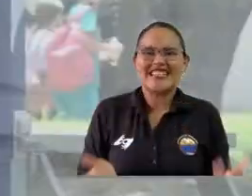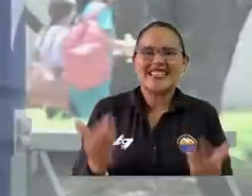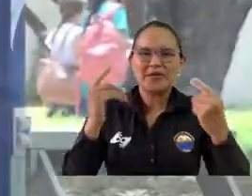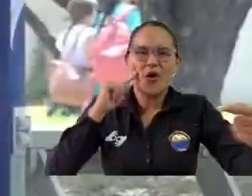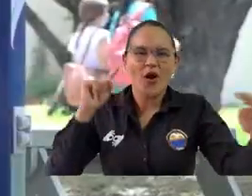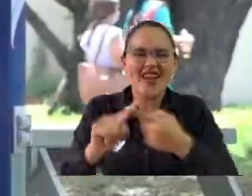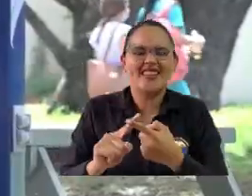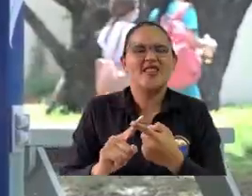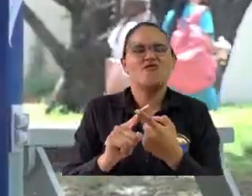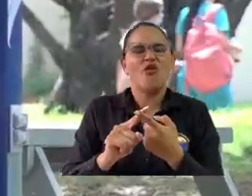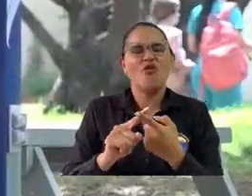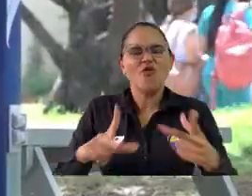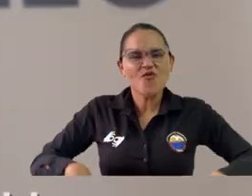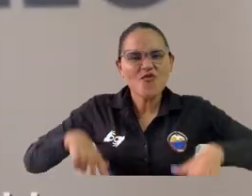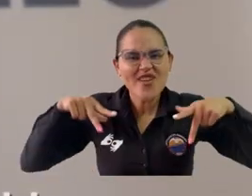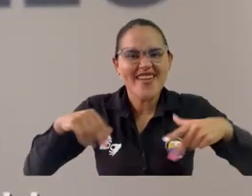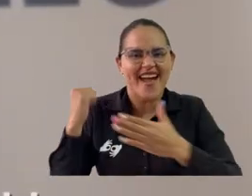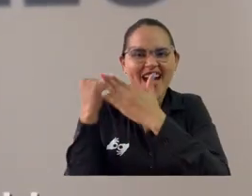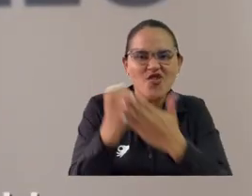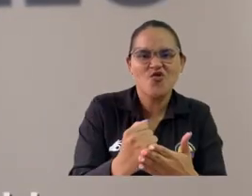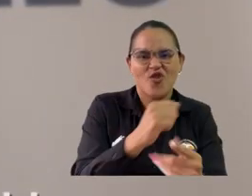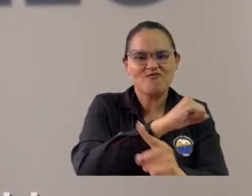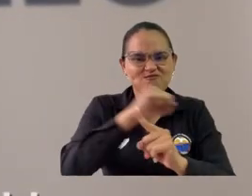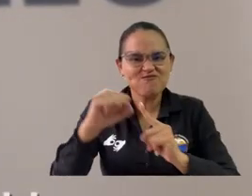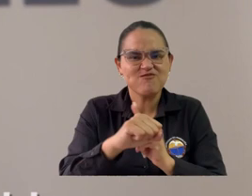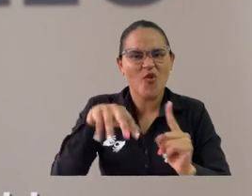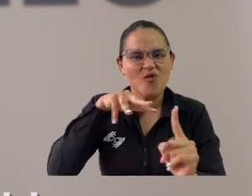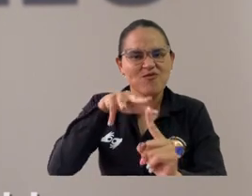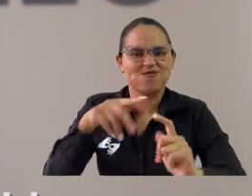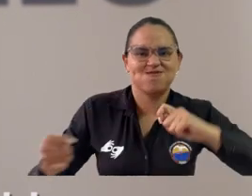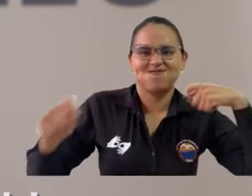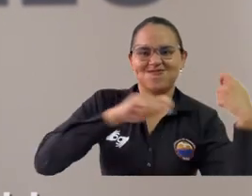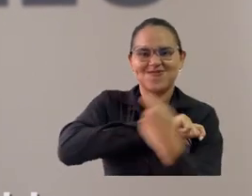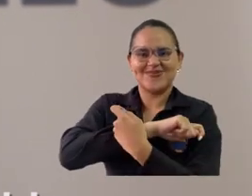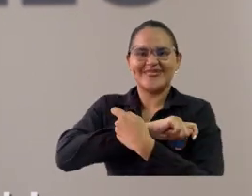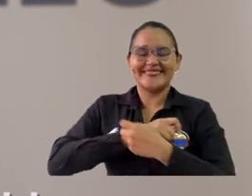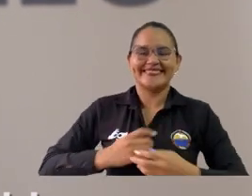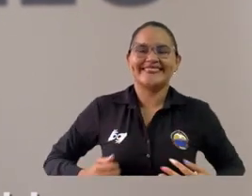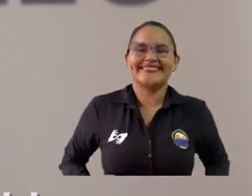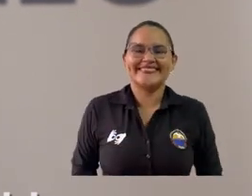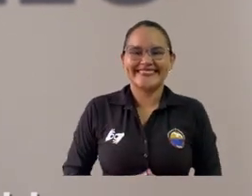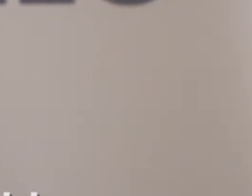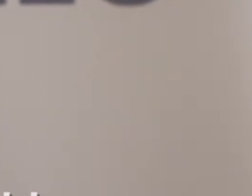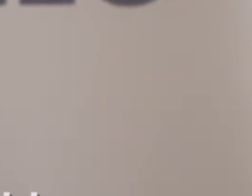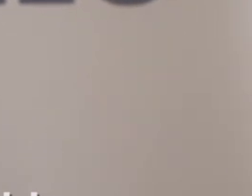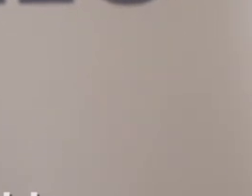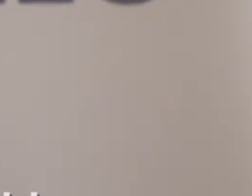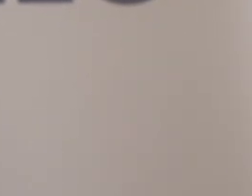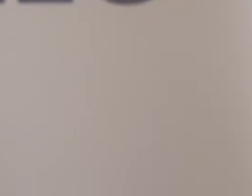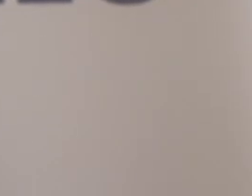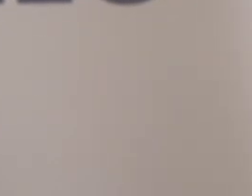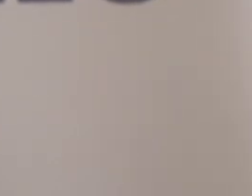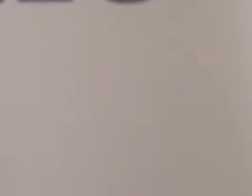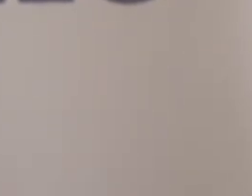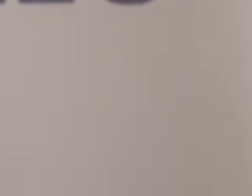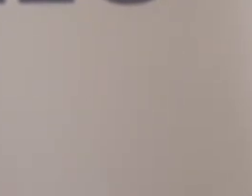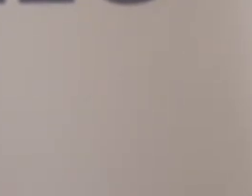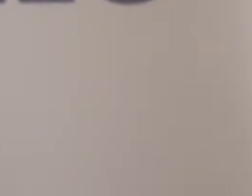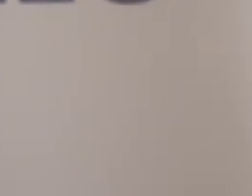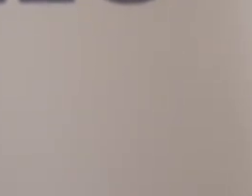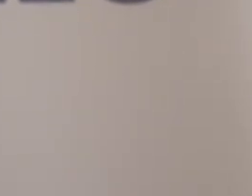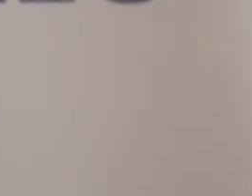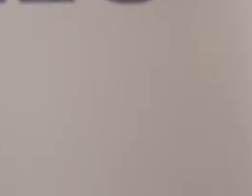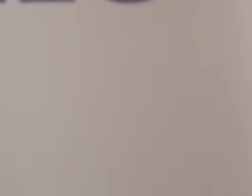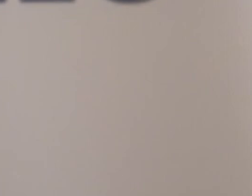territorios a través de la educación superior. As the first university in Colombia and as the sixth worldwide, the University of Magdalena